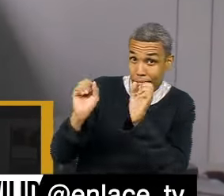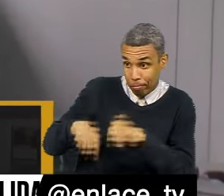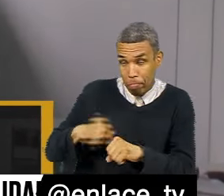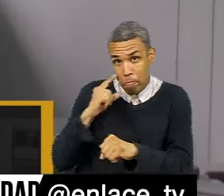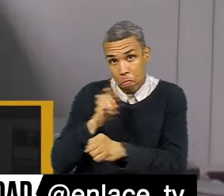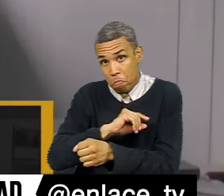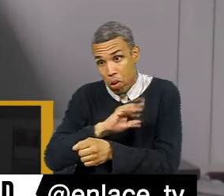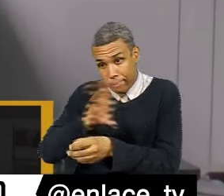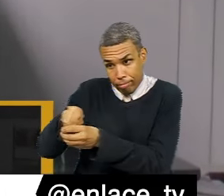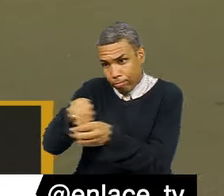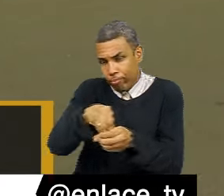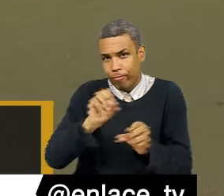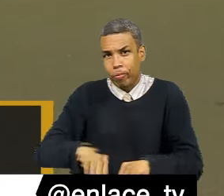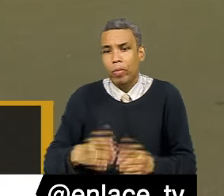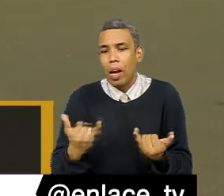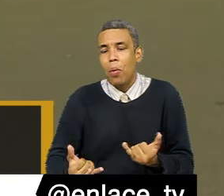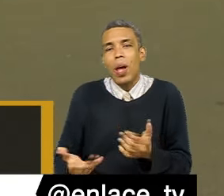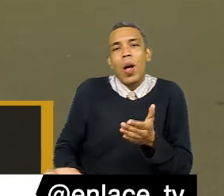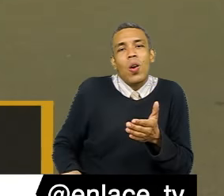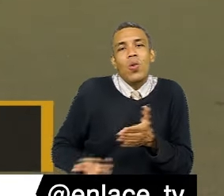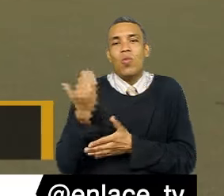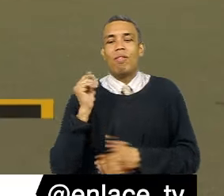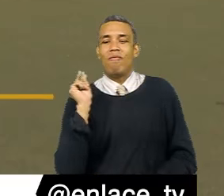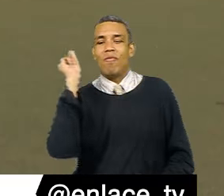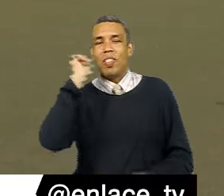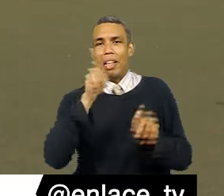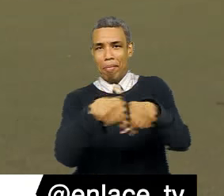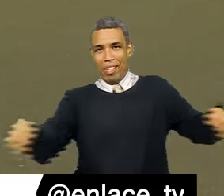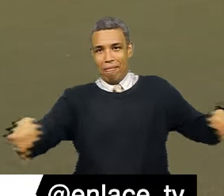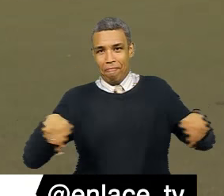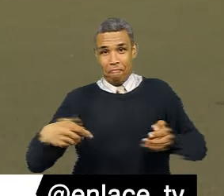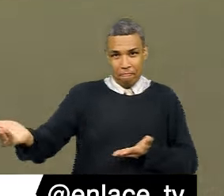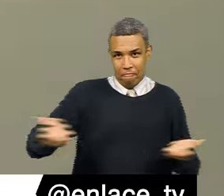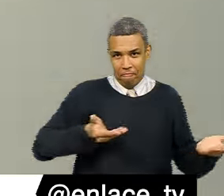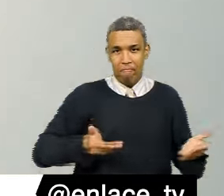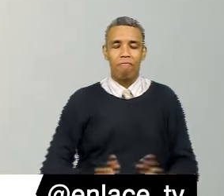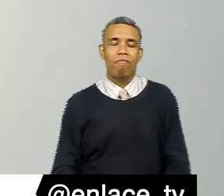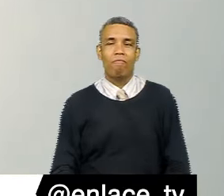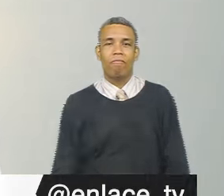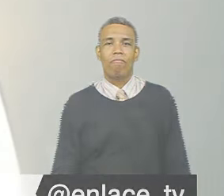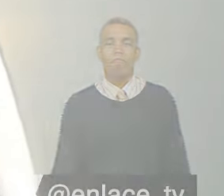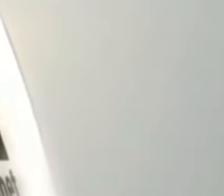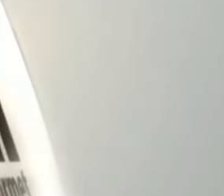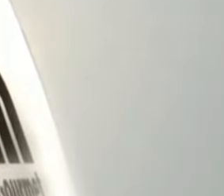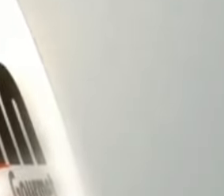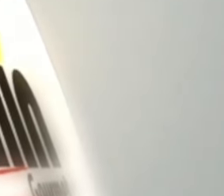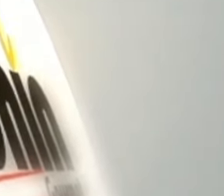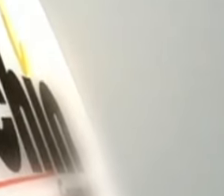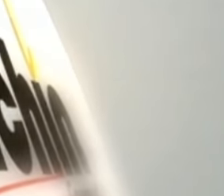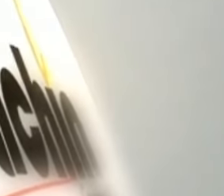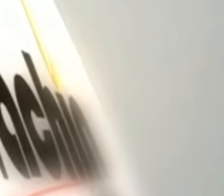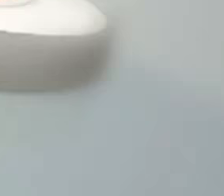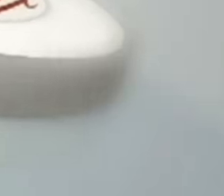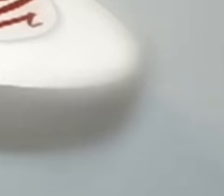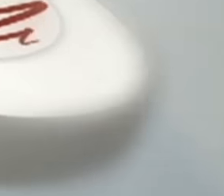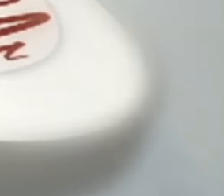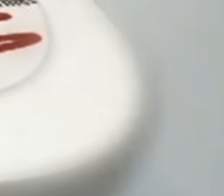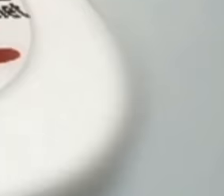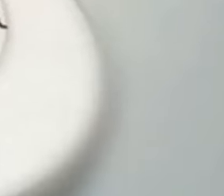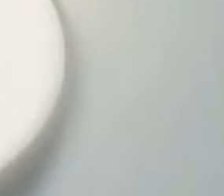todo lo administrativo es atendido en estas nuevas oficinas del Instituto del Deporte y la Recreación. Hasta aquí los deportes, con el patrocinio